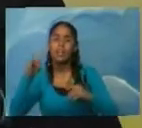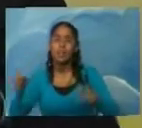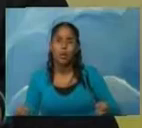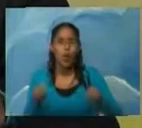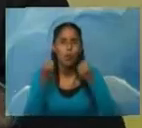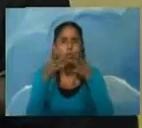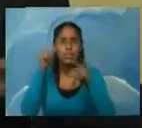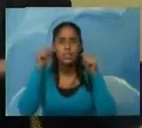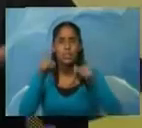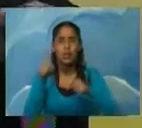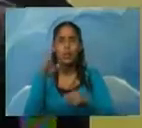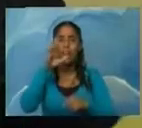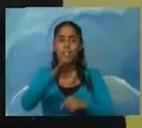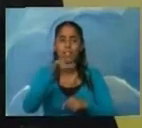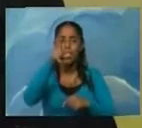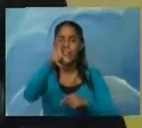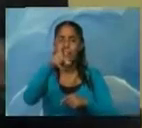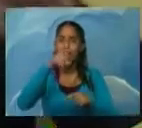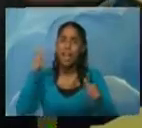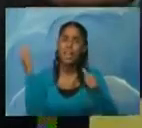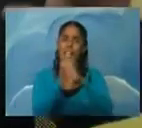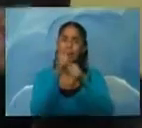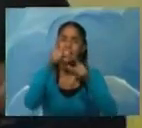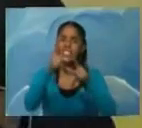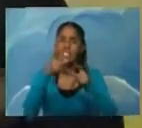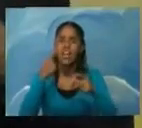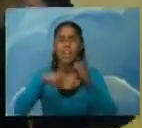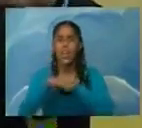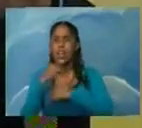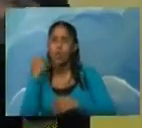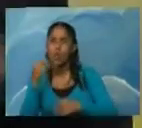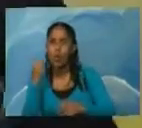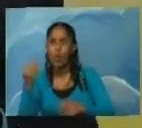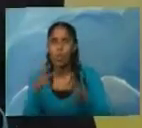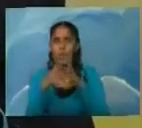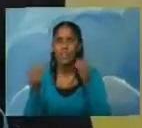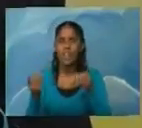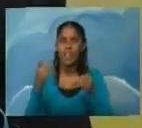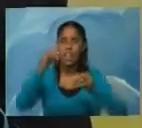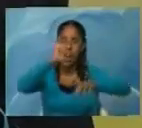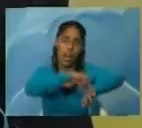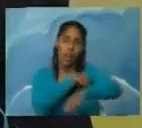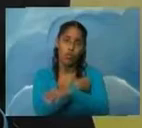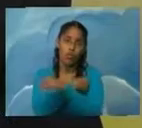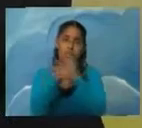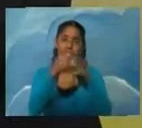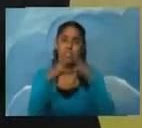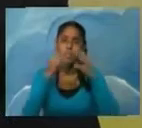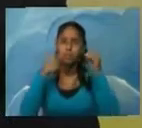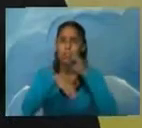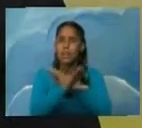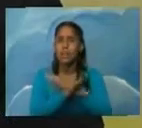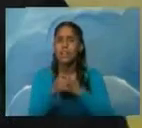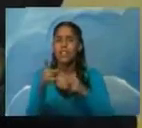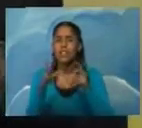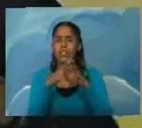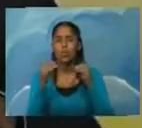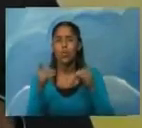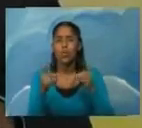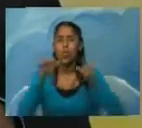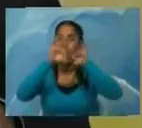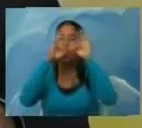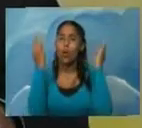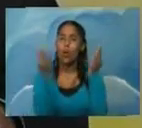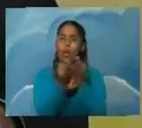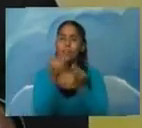hoy. Están allí al alcance, y aquellos jóvenes y aquellos en la universidad y los hogares.